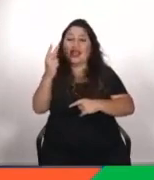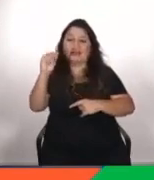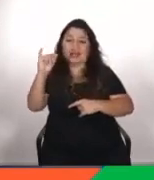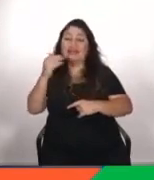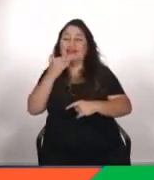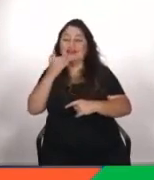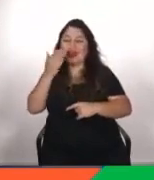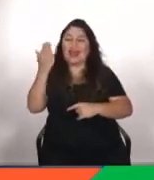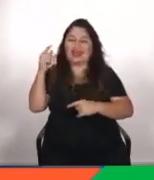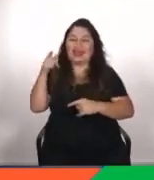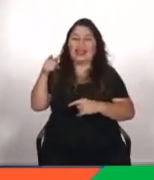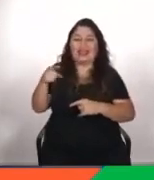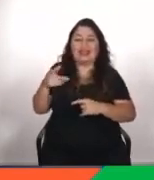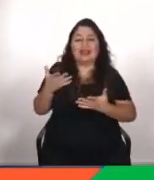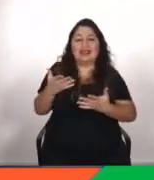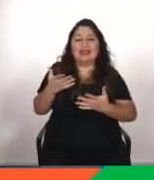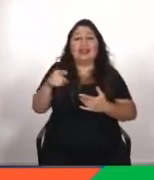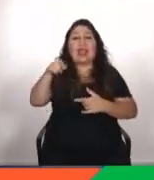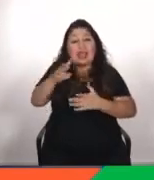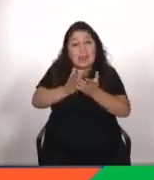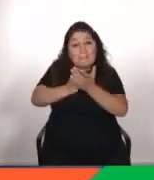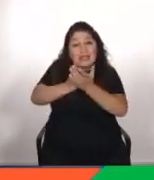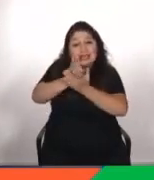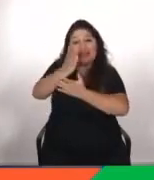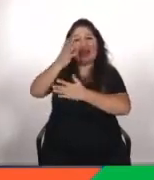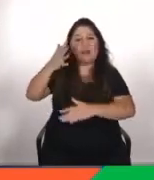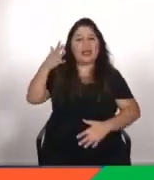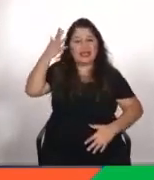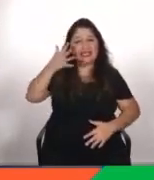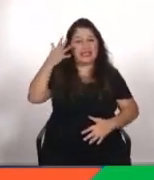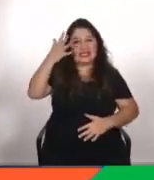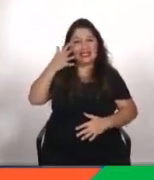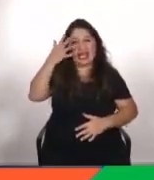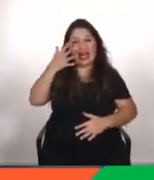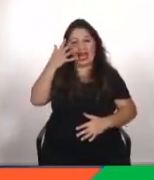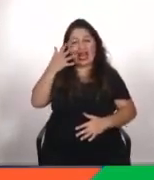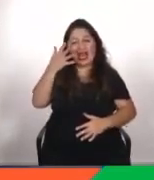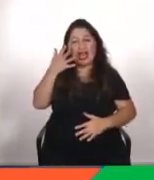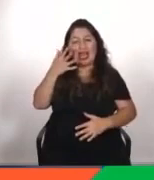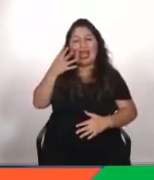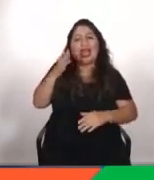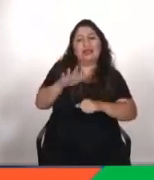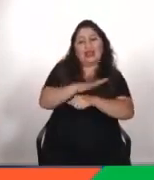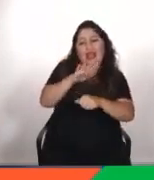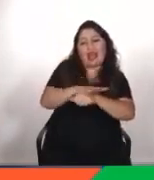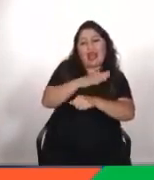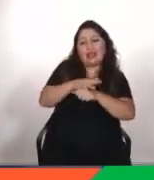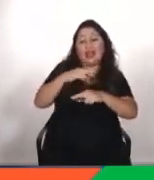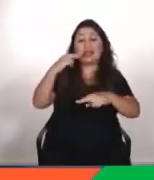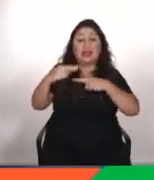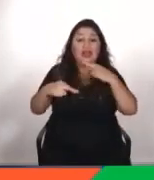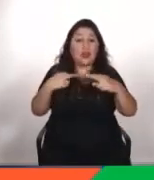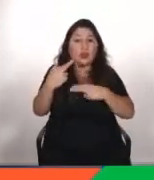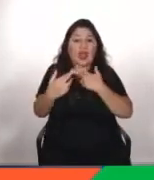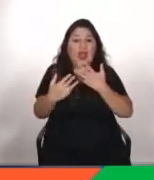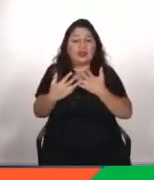a partir de ahí empezamos a hacer monólogos, stand-up en teatros, en bares, y ahí fuimos dando paso a